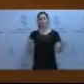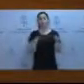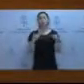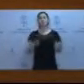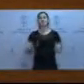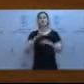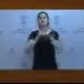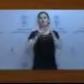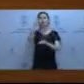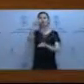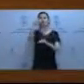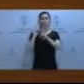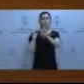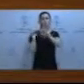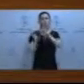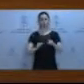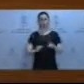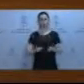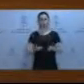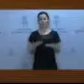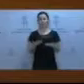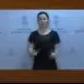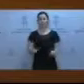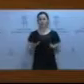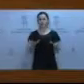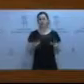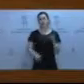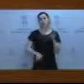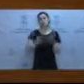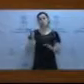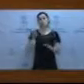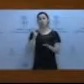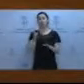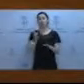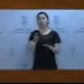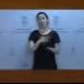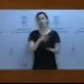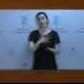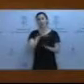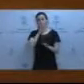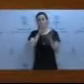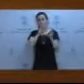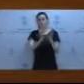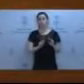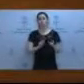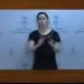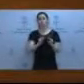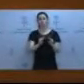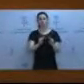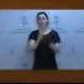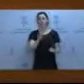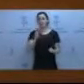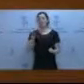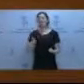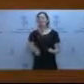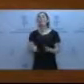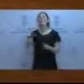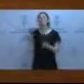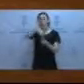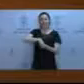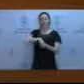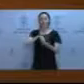altos cargos. Por suerte o por desgracia, la impronta del Grupo Parlamentario Popular está en este proyecto de ley.